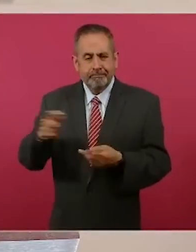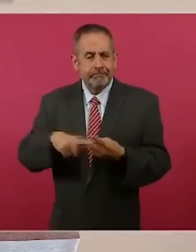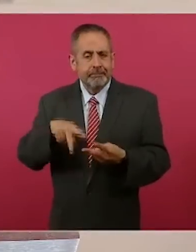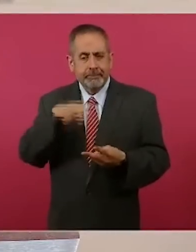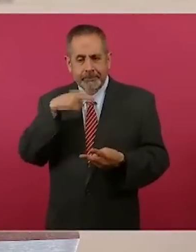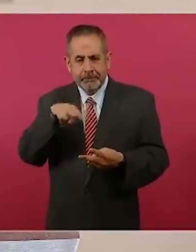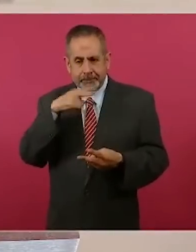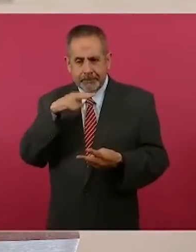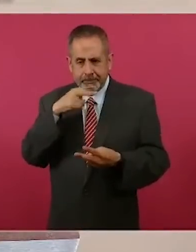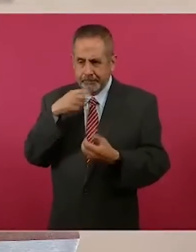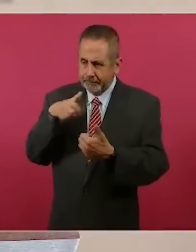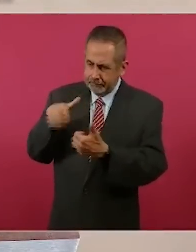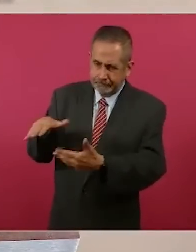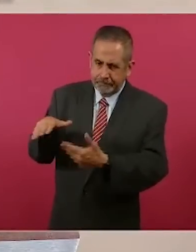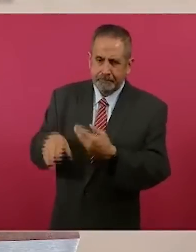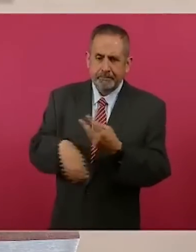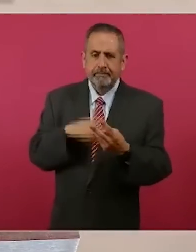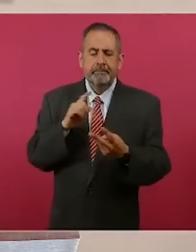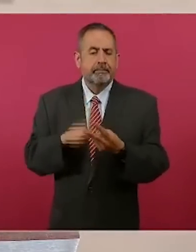aguinaldos,